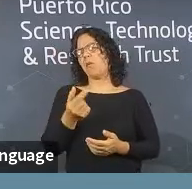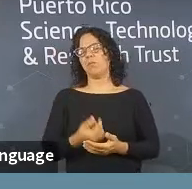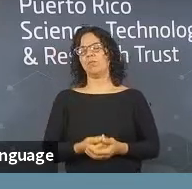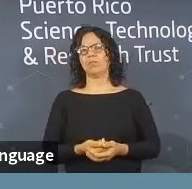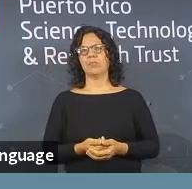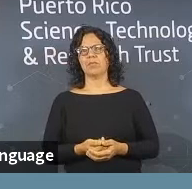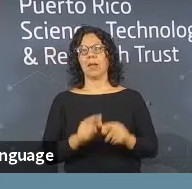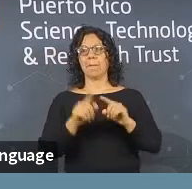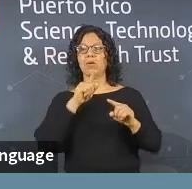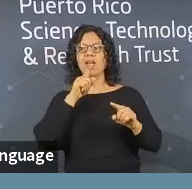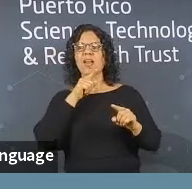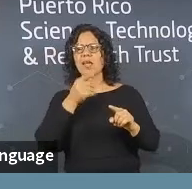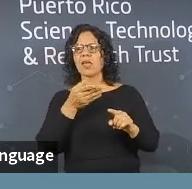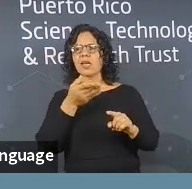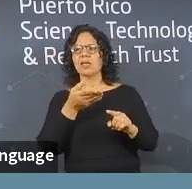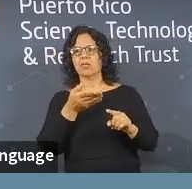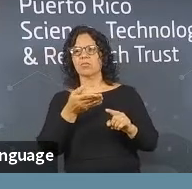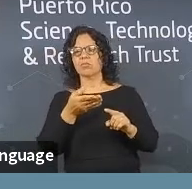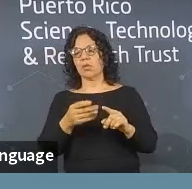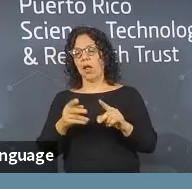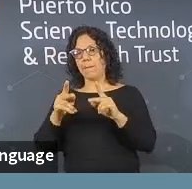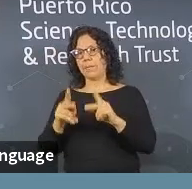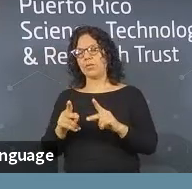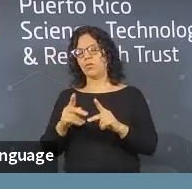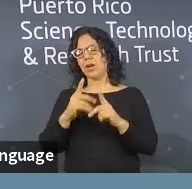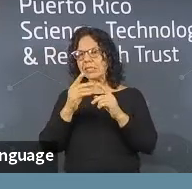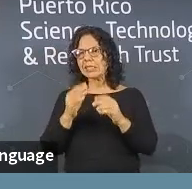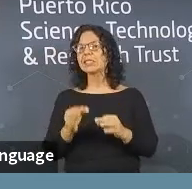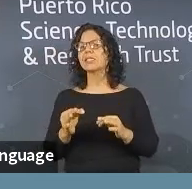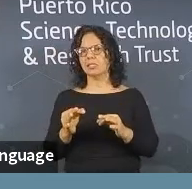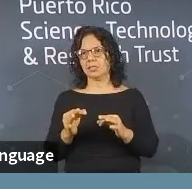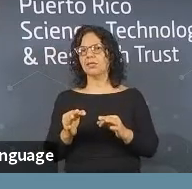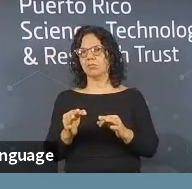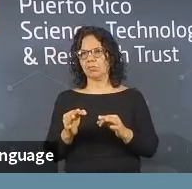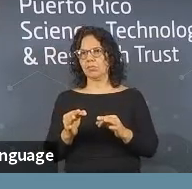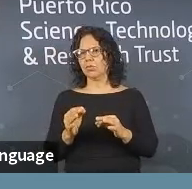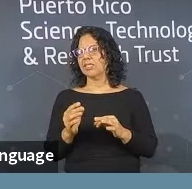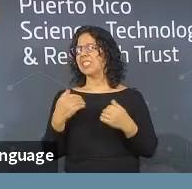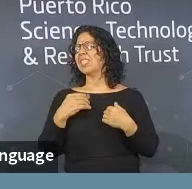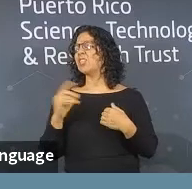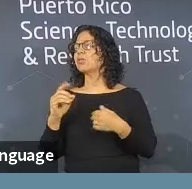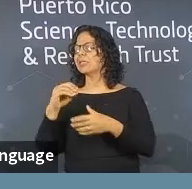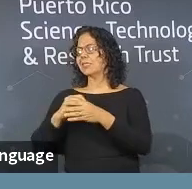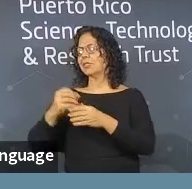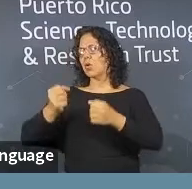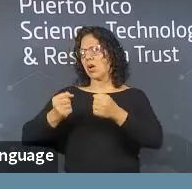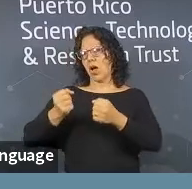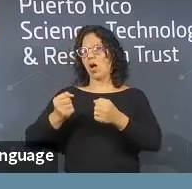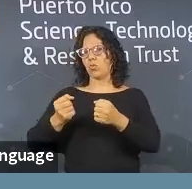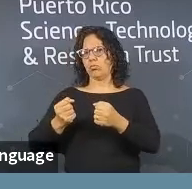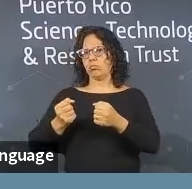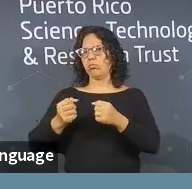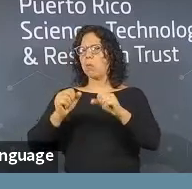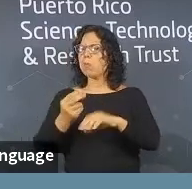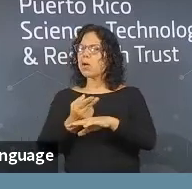es algo que el usuario va a llevar en campo, va a tenerlo en su automóvil y se van a hacer aplicaciones in situ, lo que significa